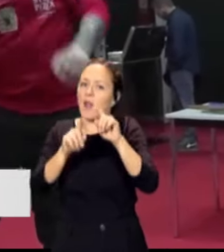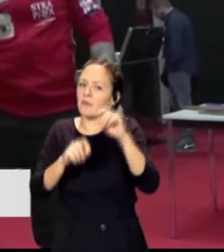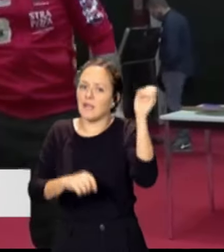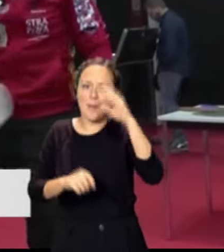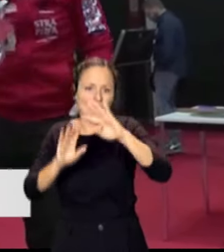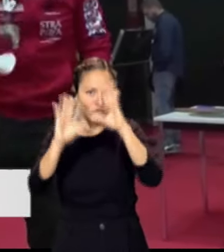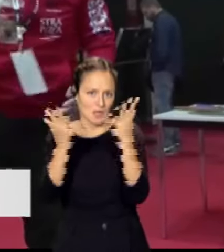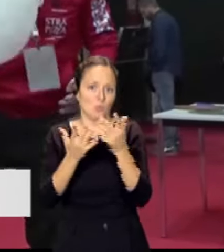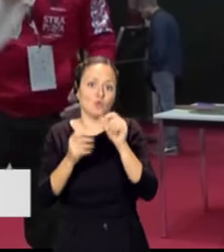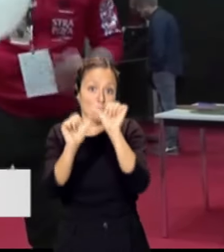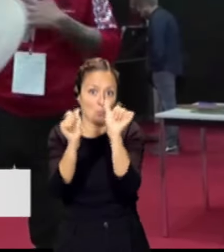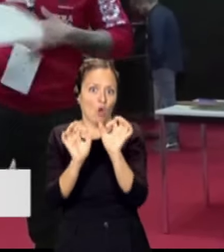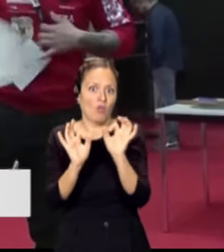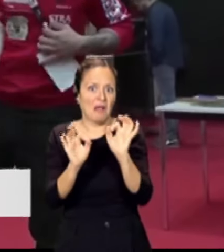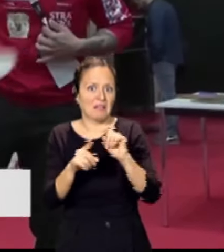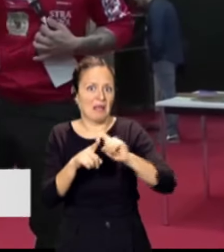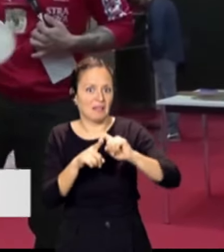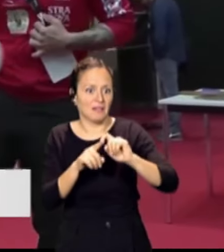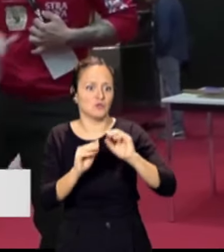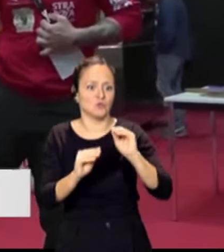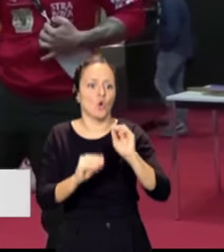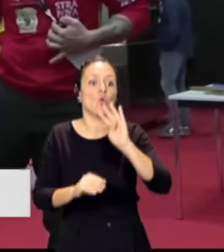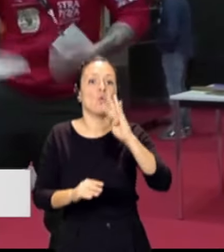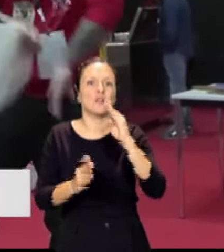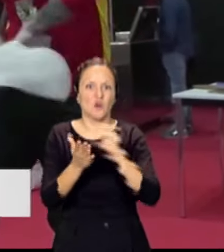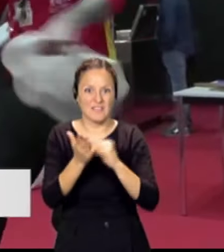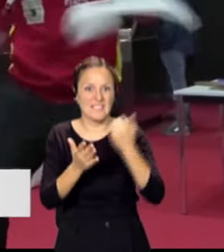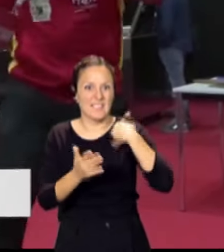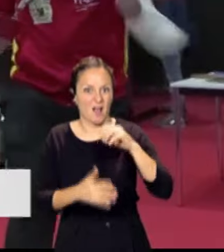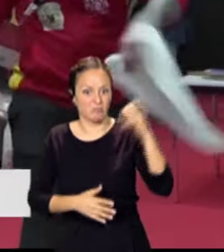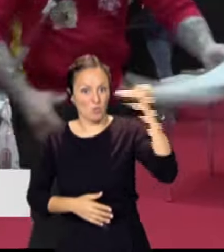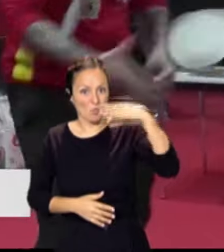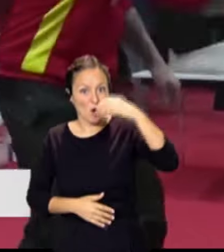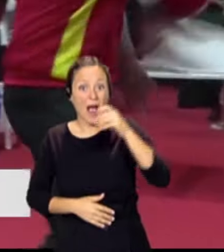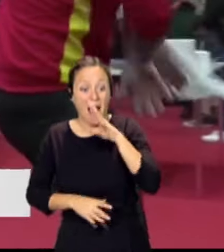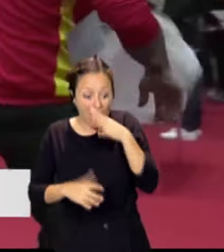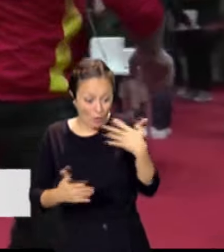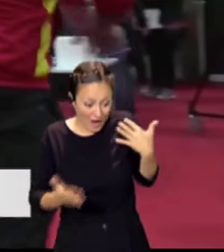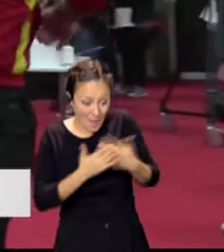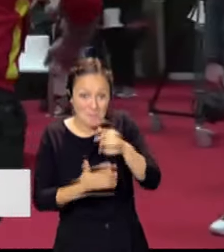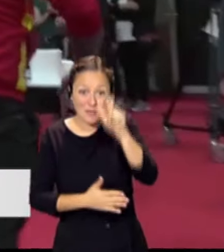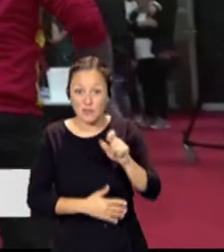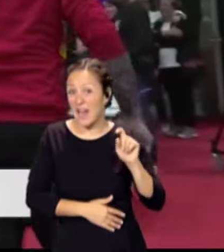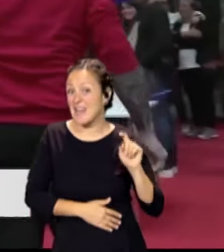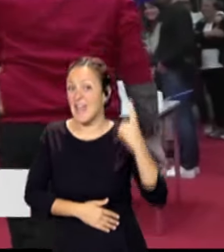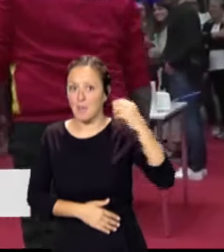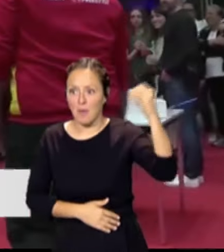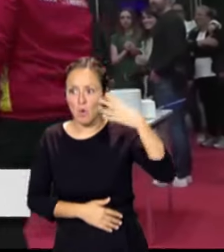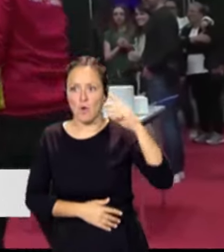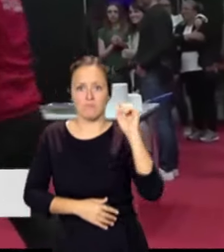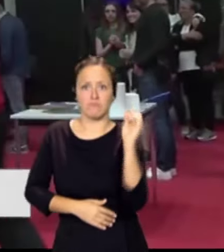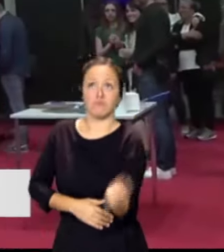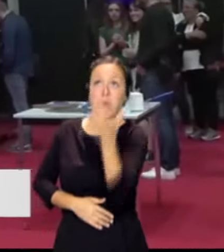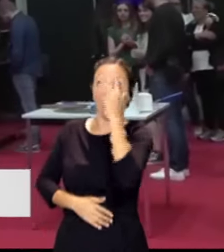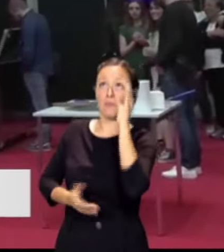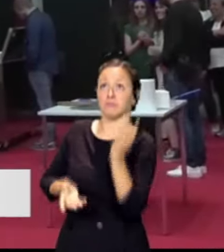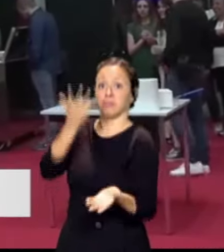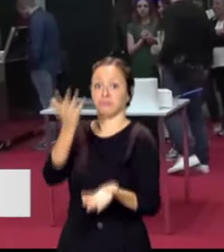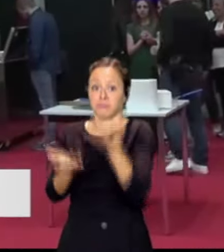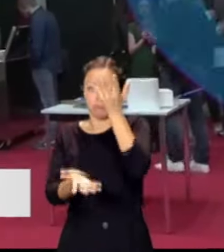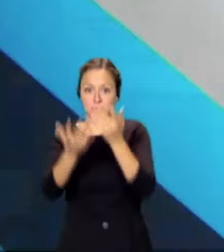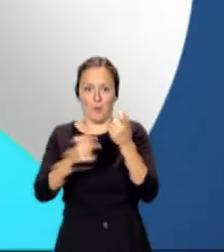de esta modalidad ahora mismo es la persona que más campeonatos del mundo ha conseguido agitando así de bien la